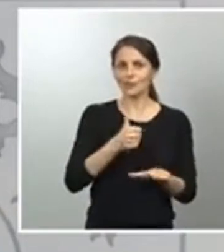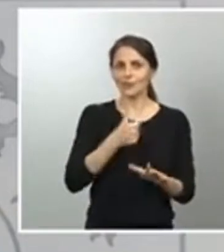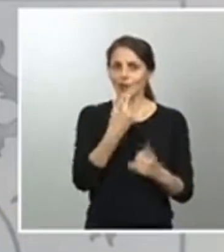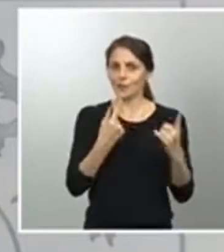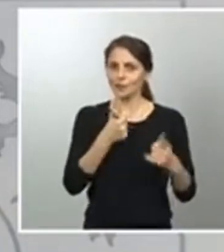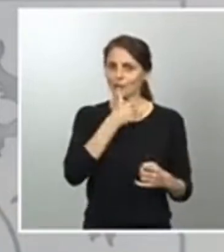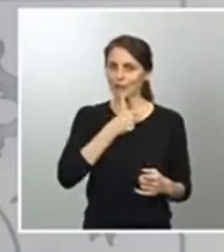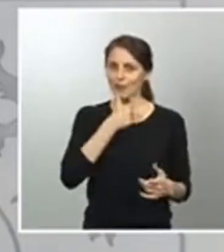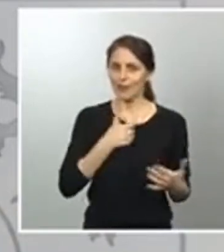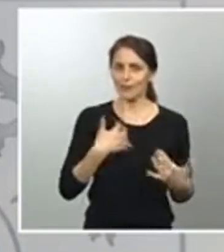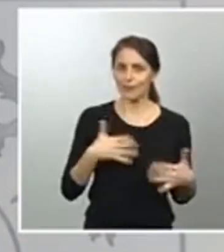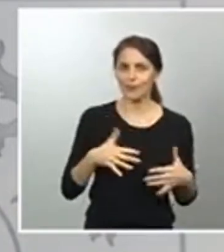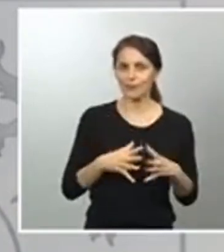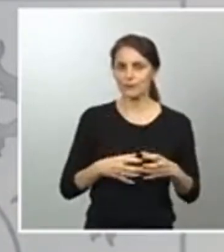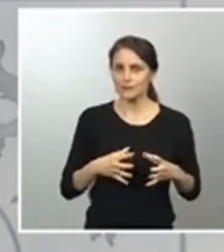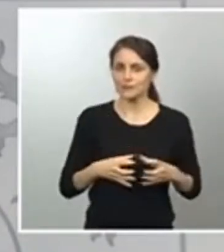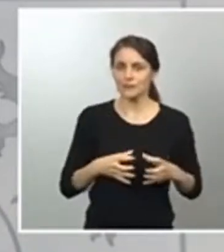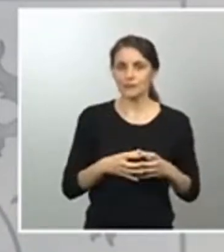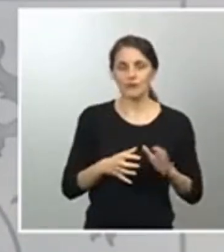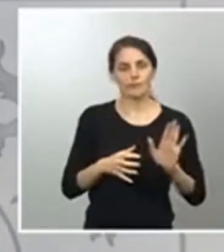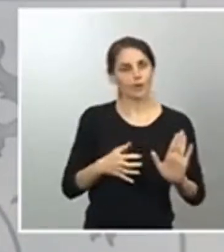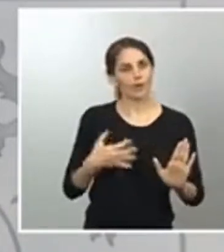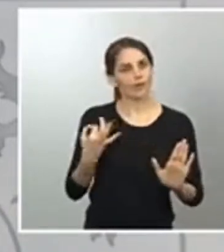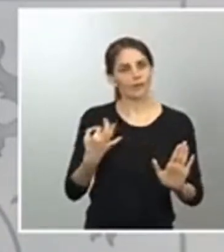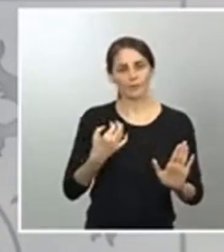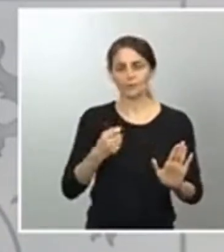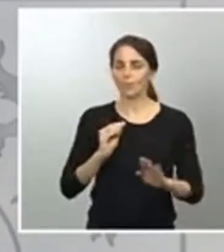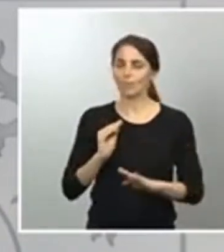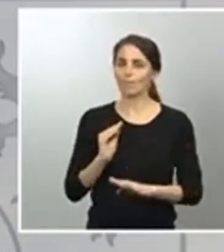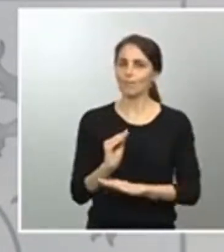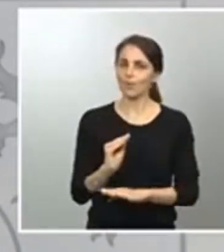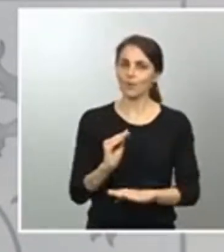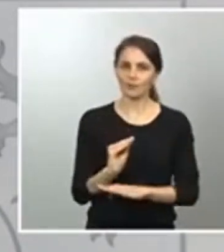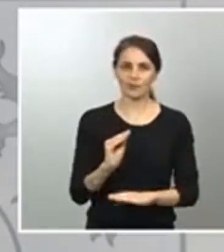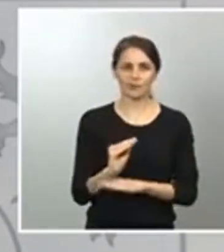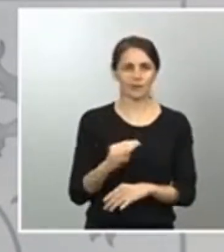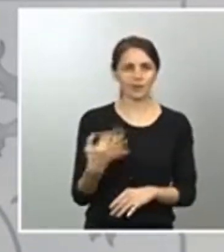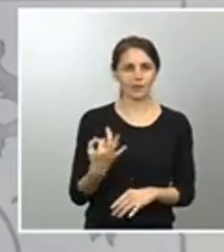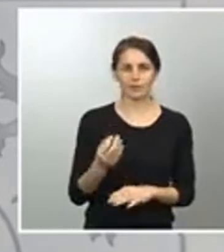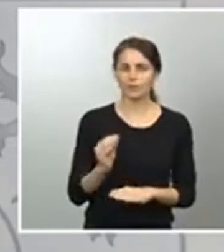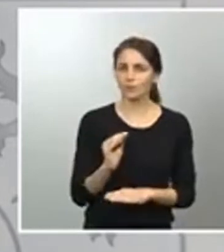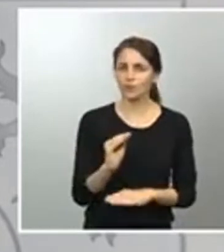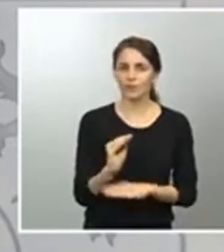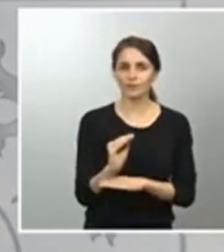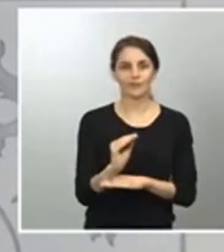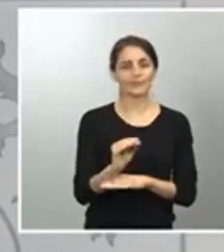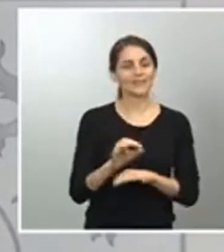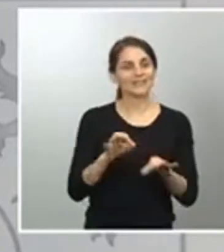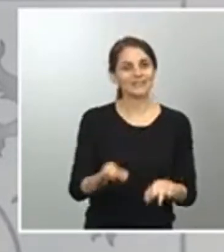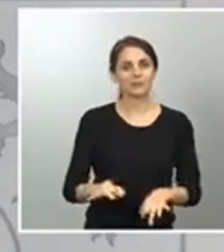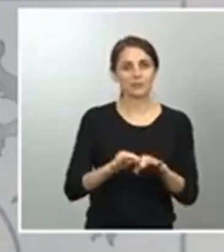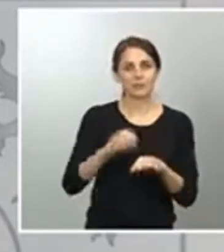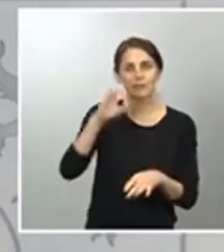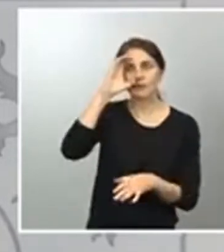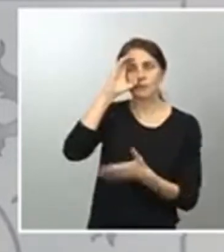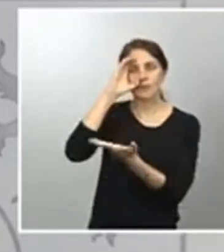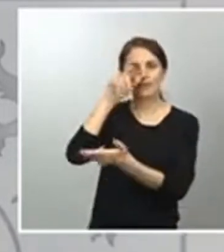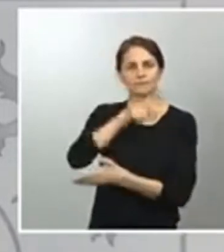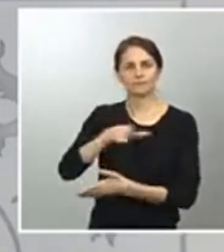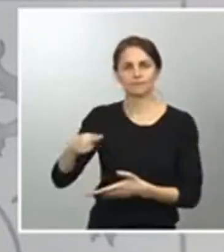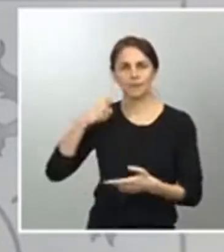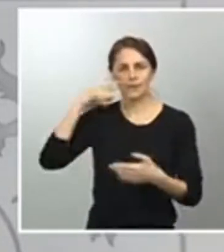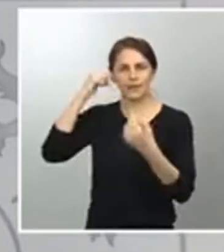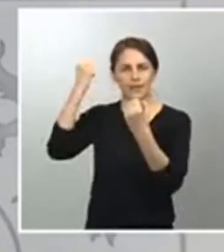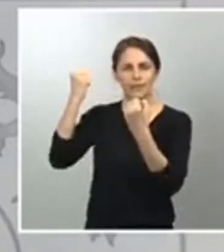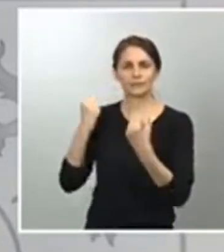impaciencia tenemos que combatirla y frenarla con cautela, y guiarnos siempre por lo que dicen los expertos. Con nuestro comportamiento podemos